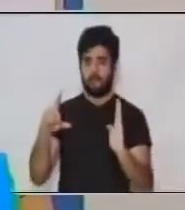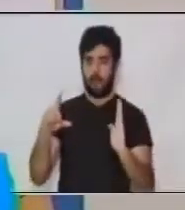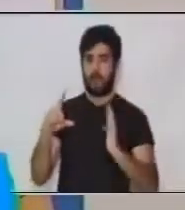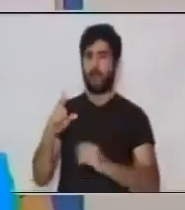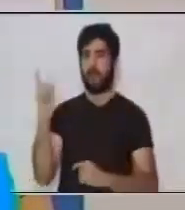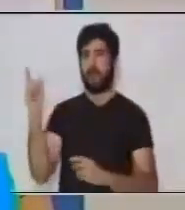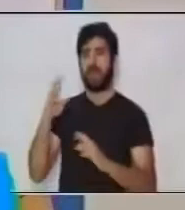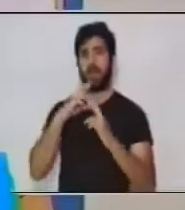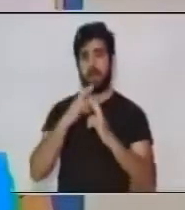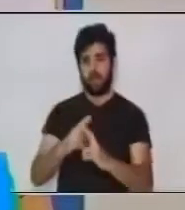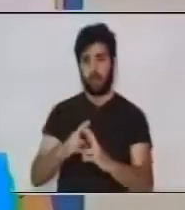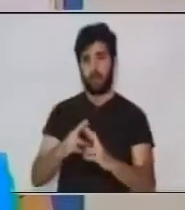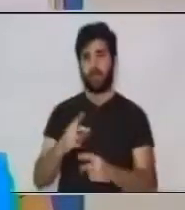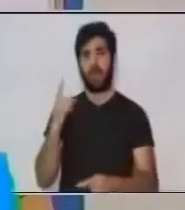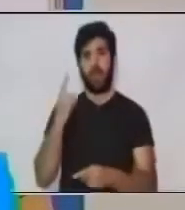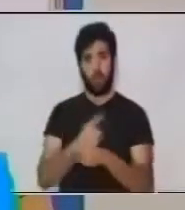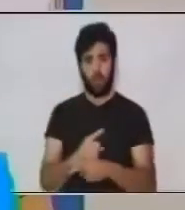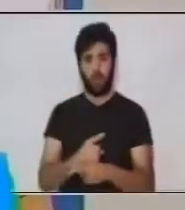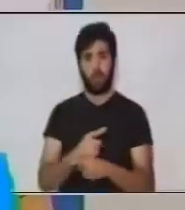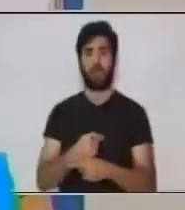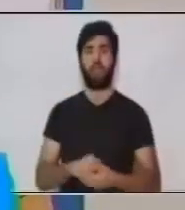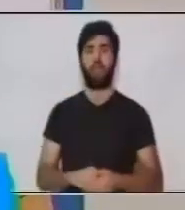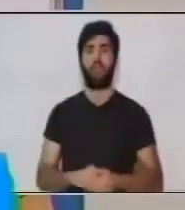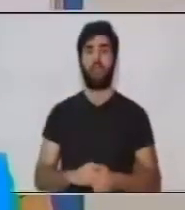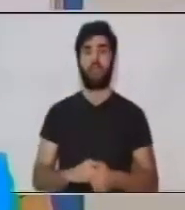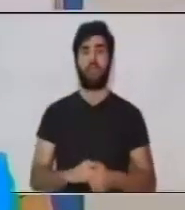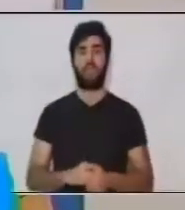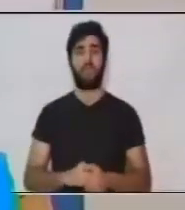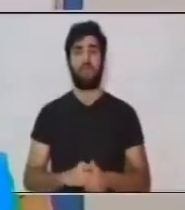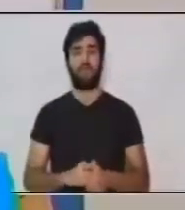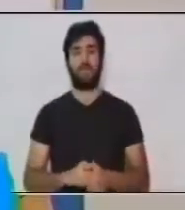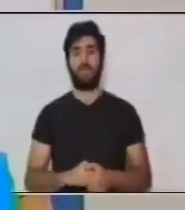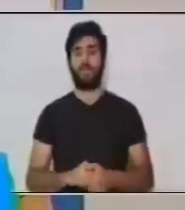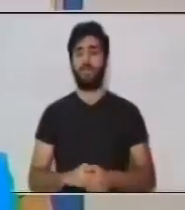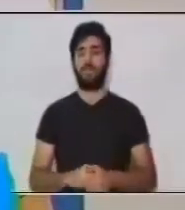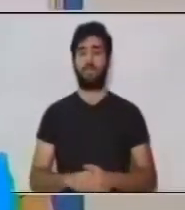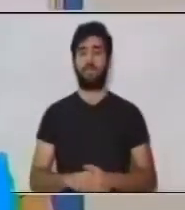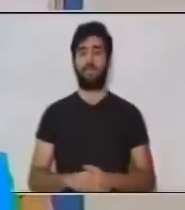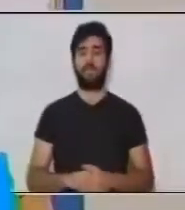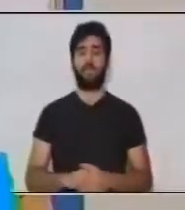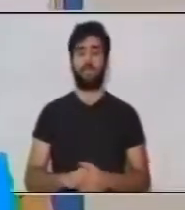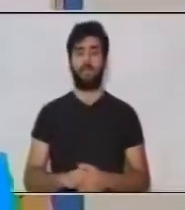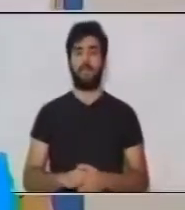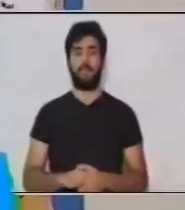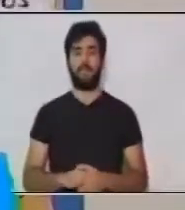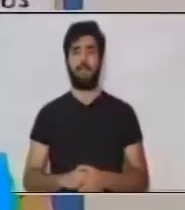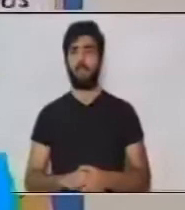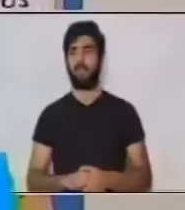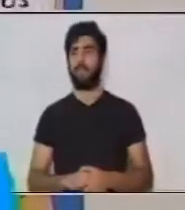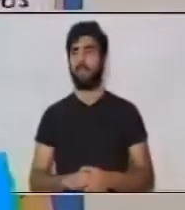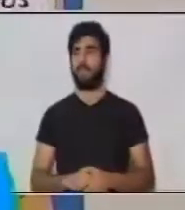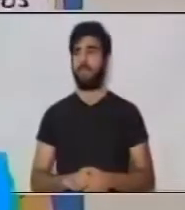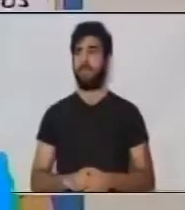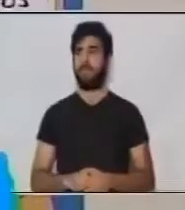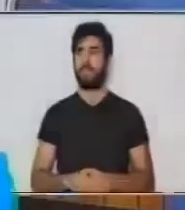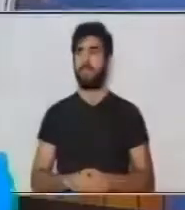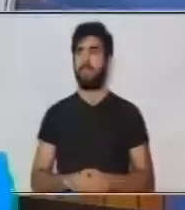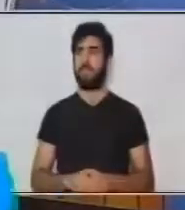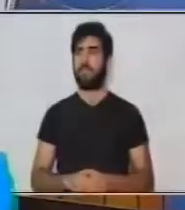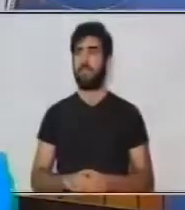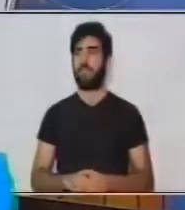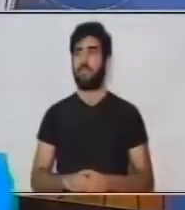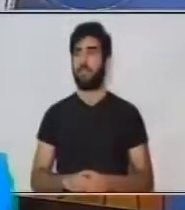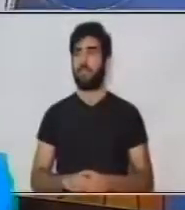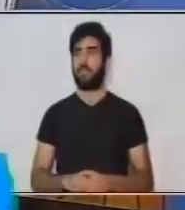inciso B es la respuesta correcta. La bisectriz del ángulo está en el inciso B. Bien, continuemos.